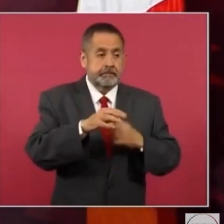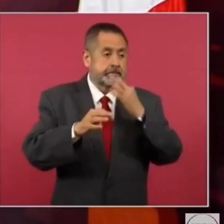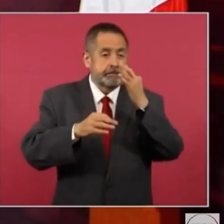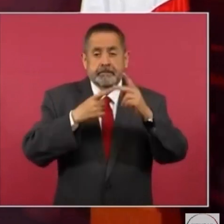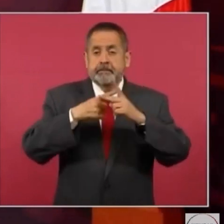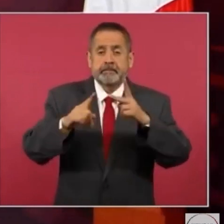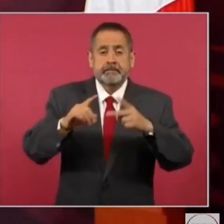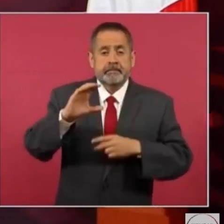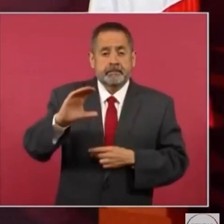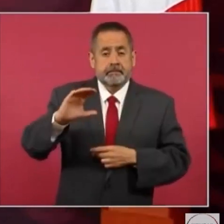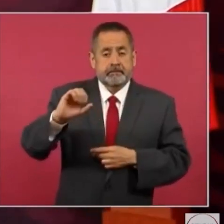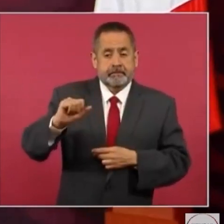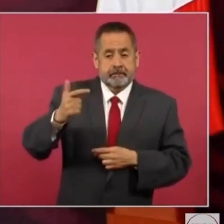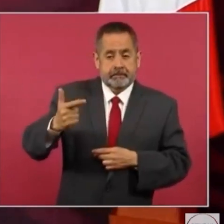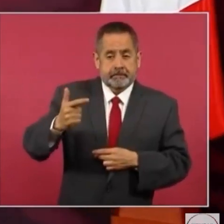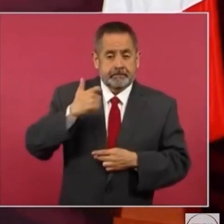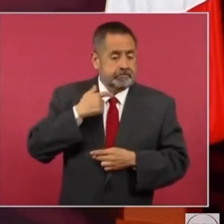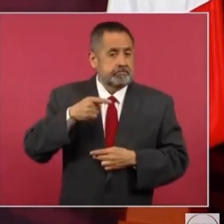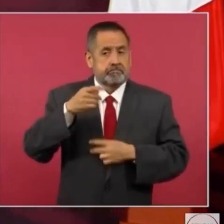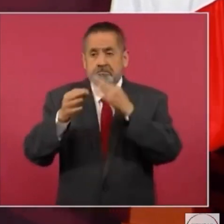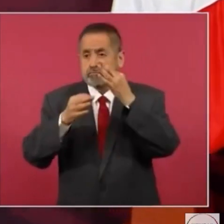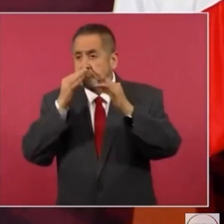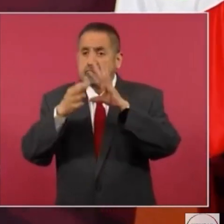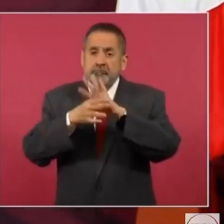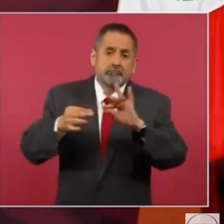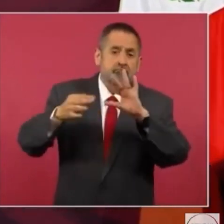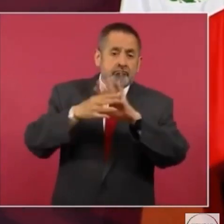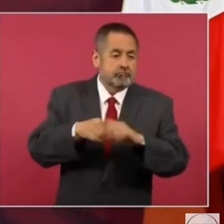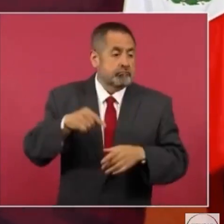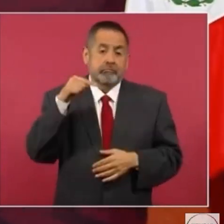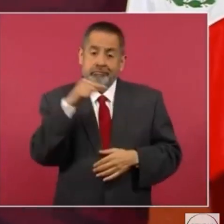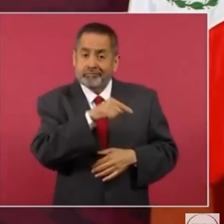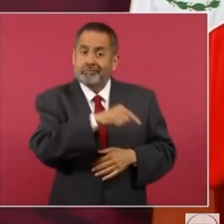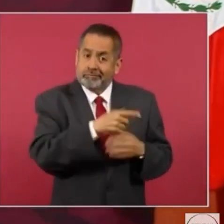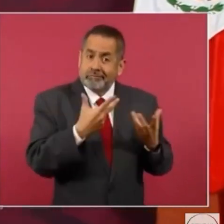Salinas, él va en la comitiva,